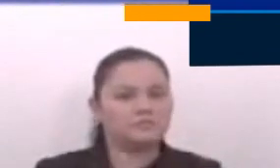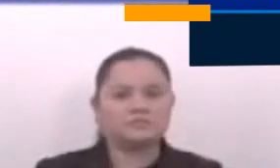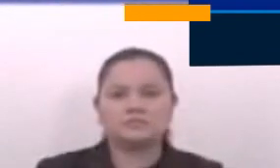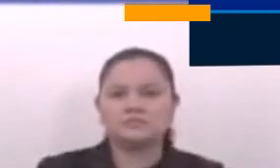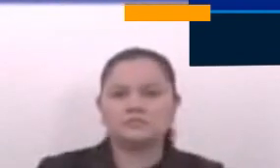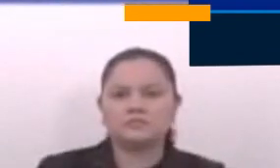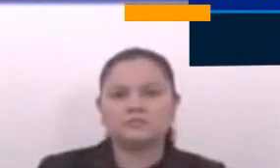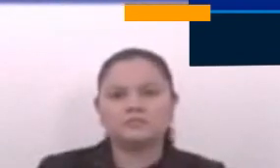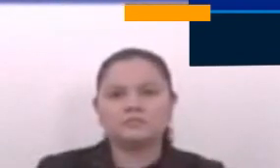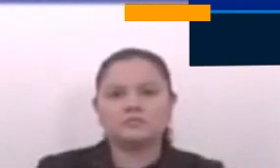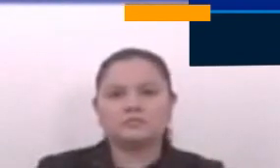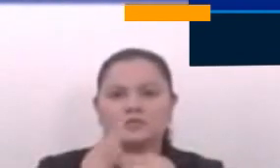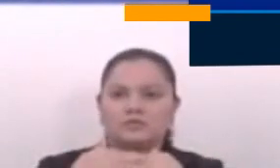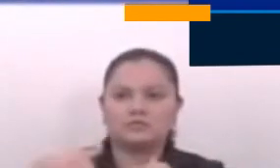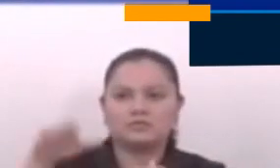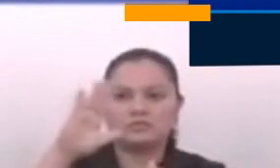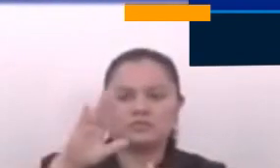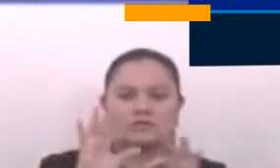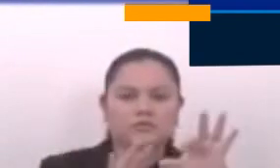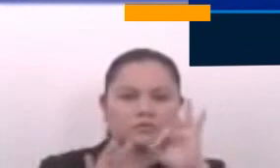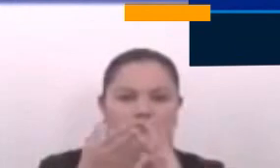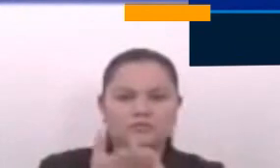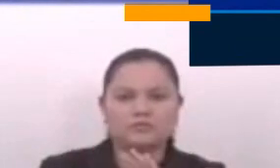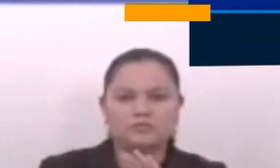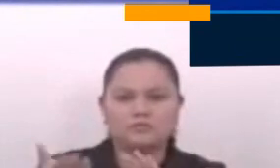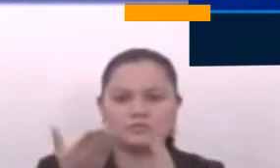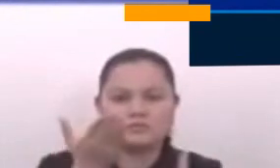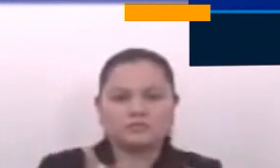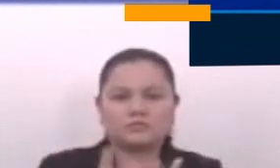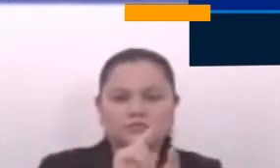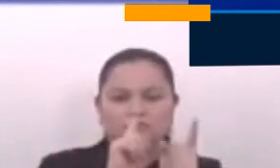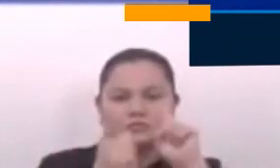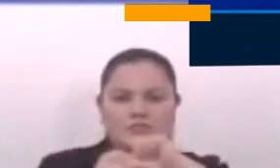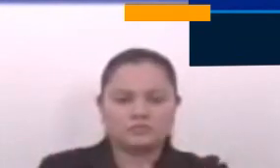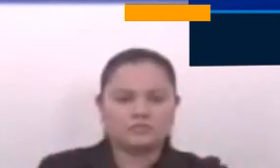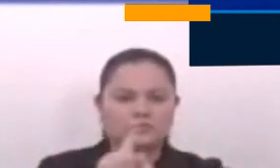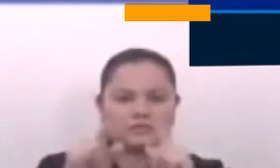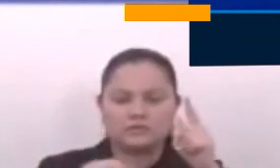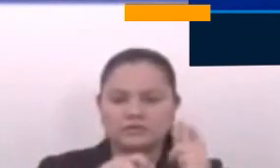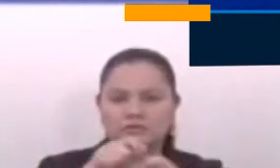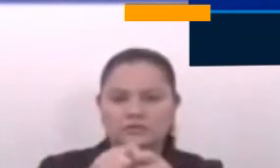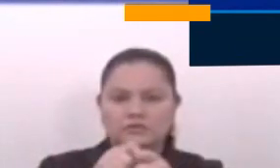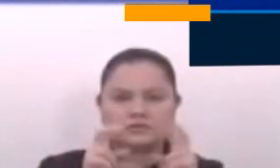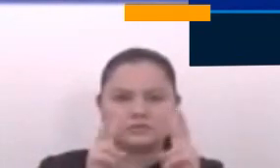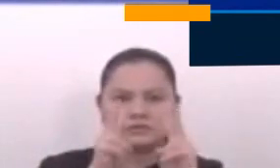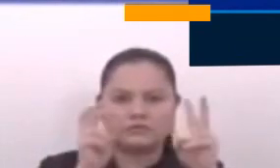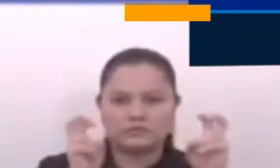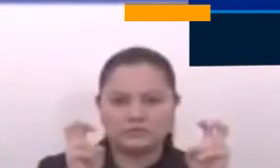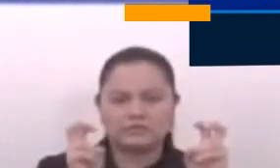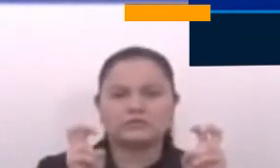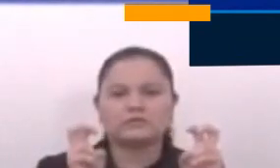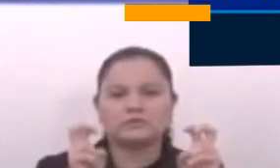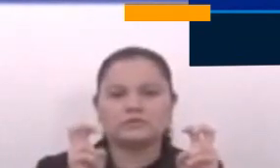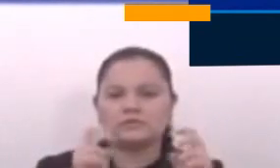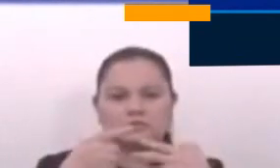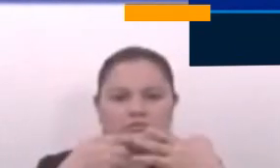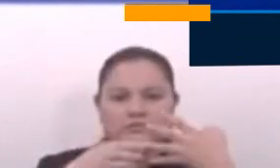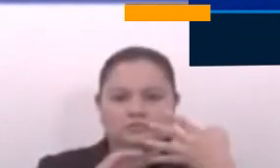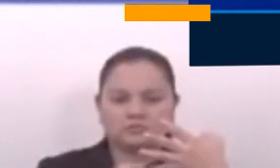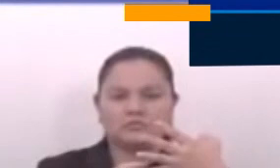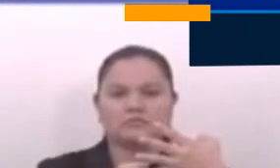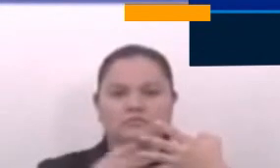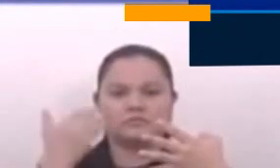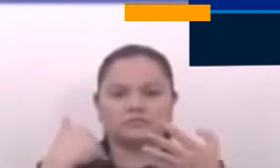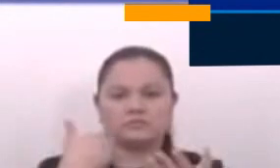superados con algunas de las cosas que se plantea modificar específicamente el tema inconstitucional que